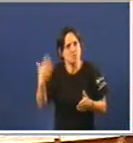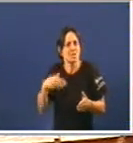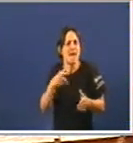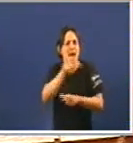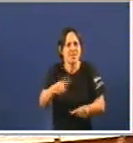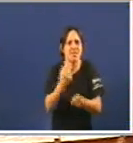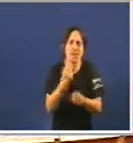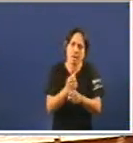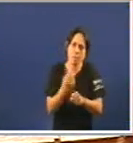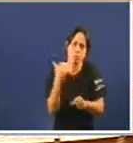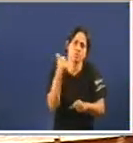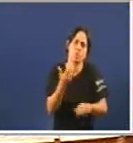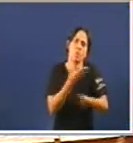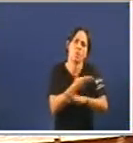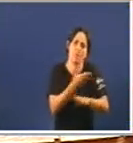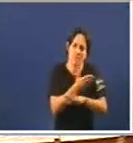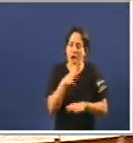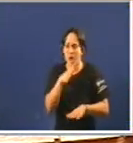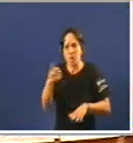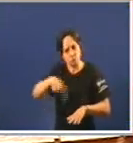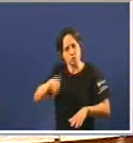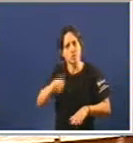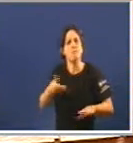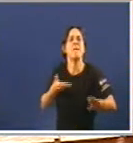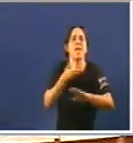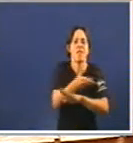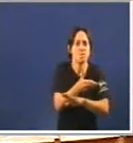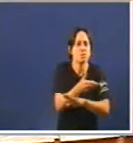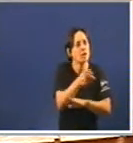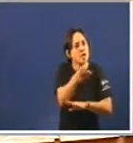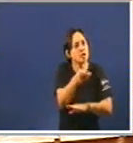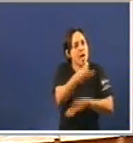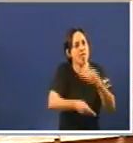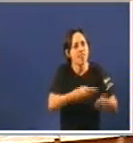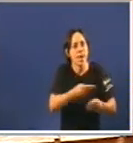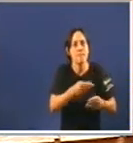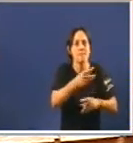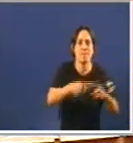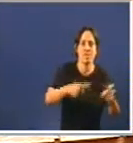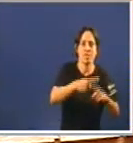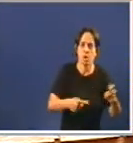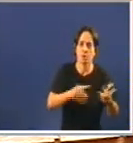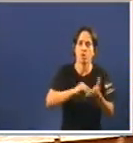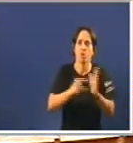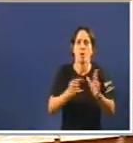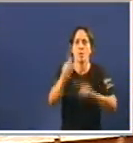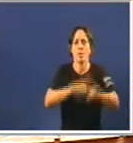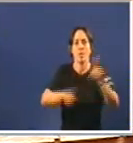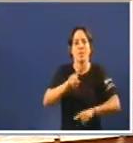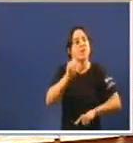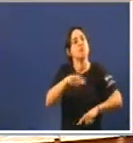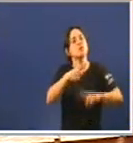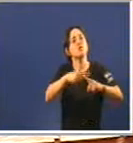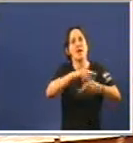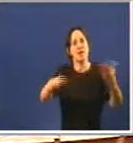e traballadoras que se sente negociar, que medie, que trate de resolver o problema. Tamén é responsable a Xunta de Galicia